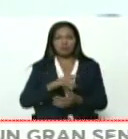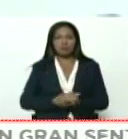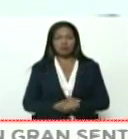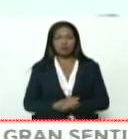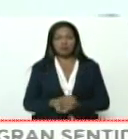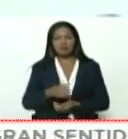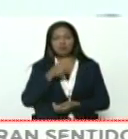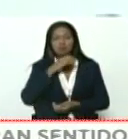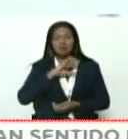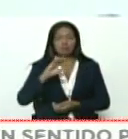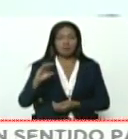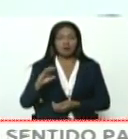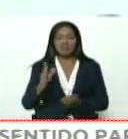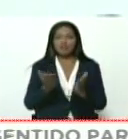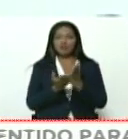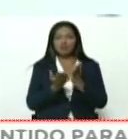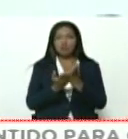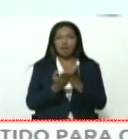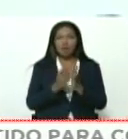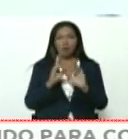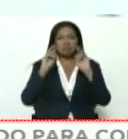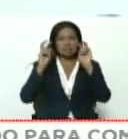quienes en el país han estudiado ya el tema